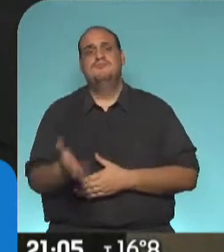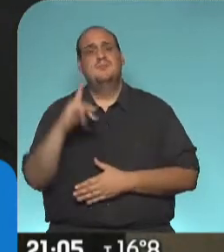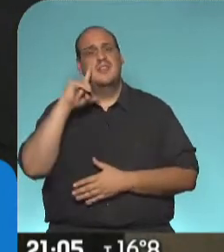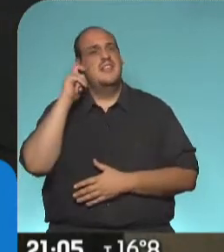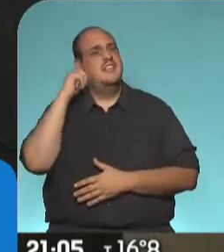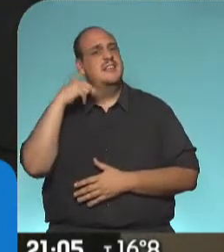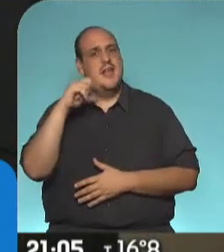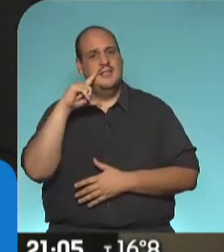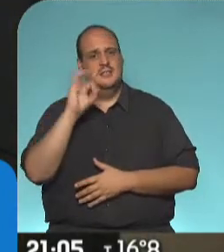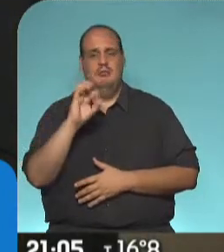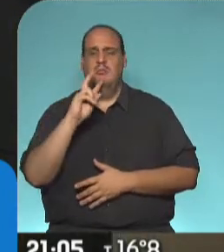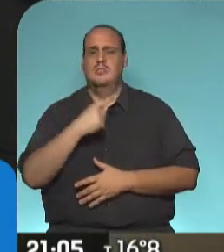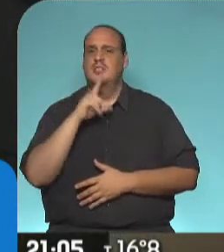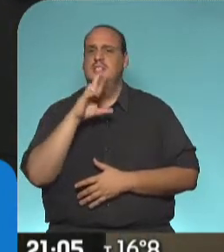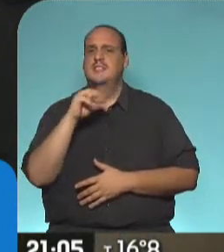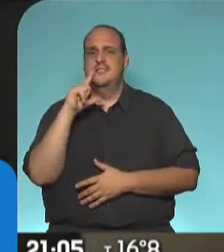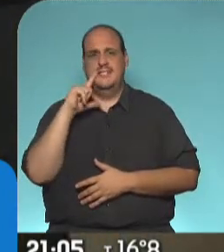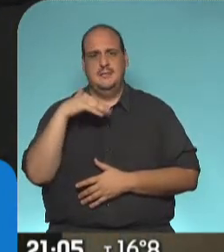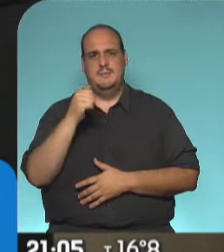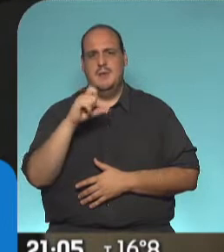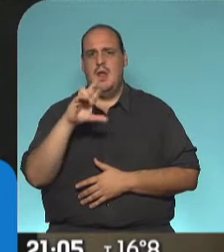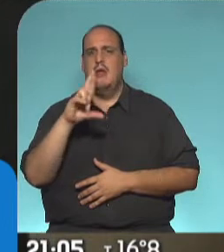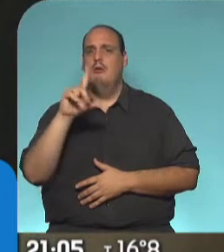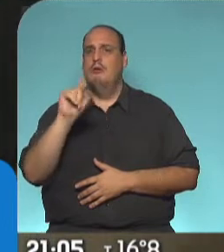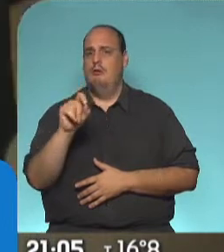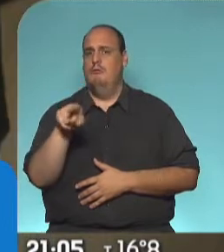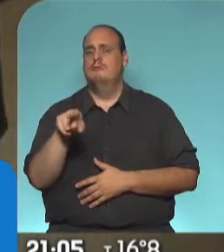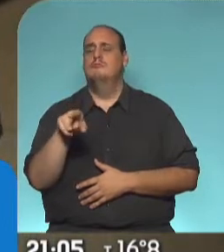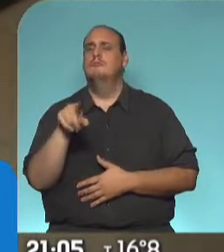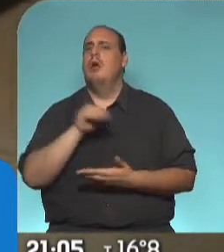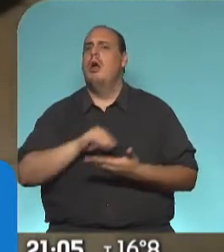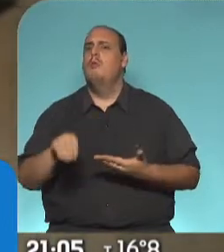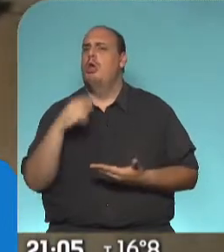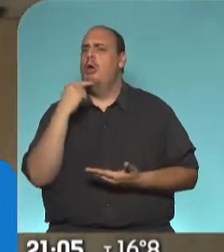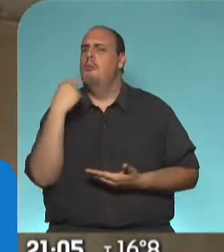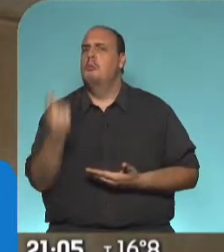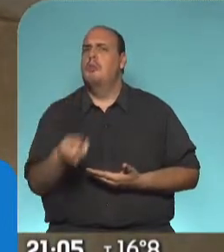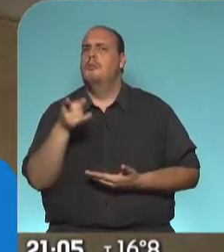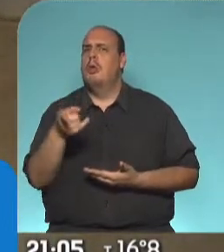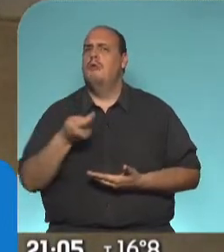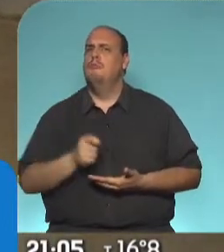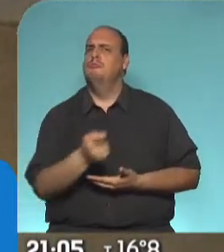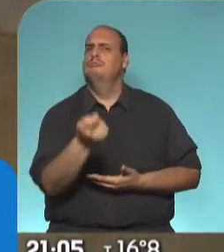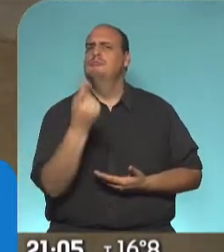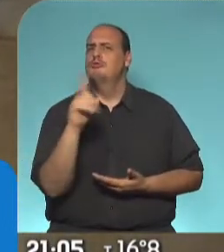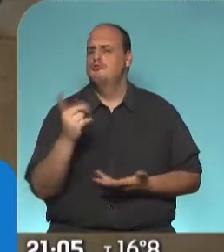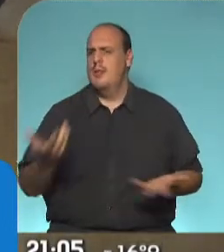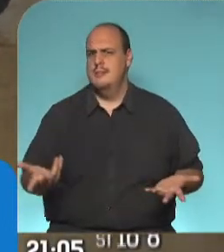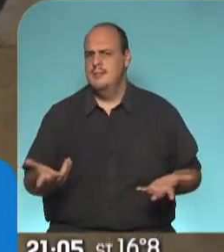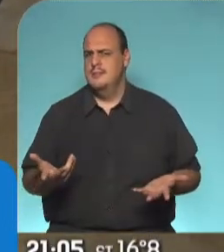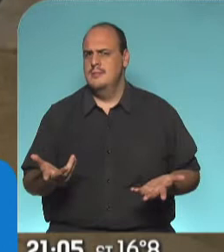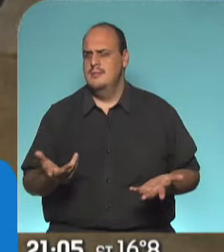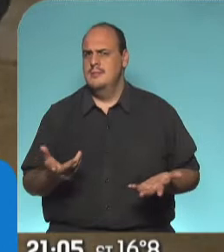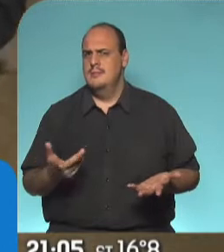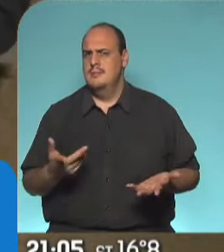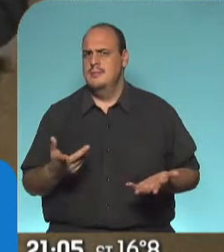Trimarco. Y en este sentido queremos preguntarle, doctor, buenas noches, ¿cuáles son las acciones que se van a iniciar? ¿Qué va a pasar con todo esto